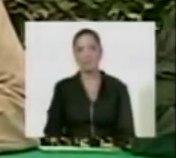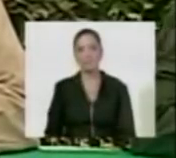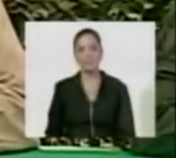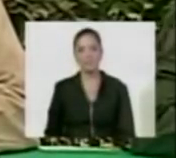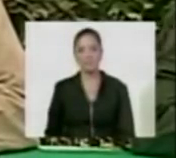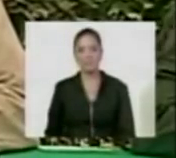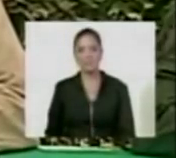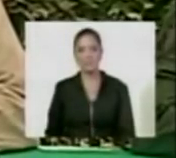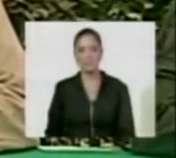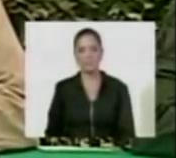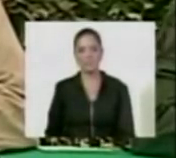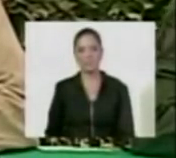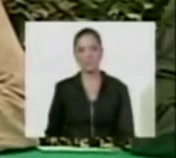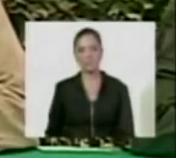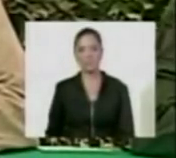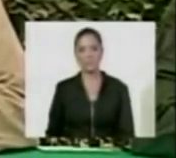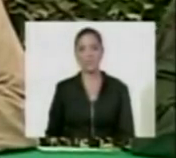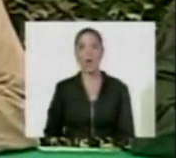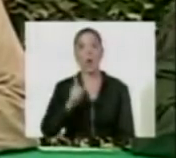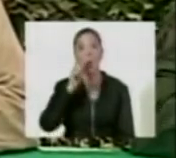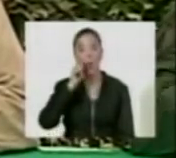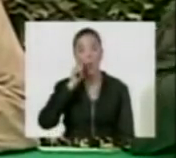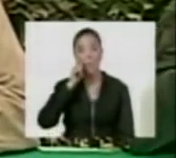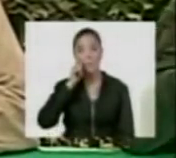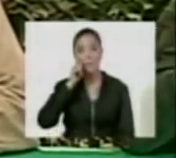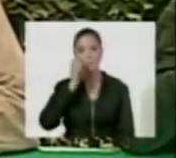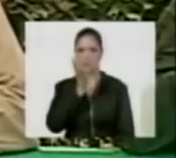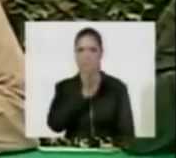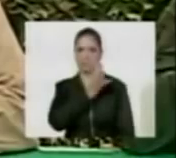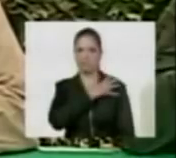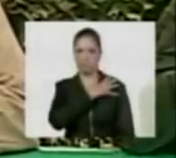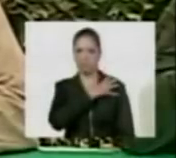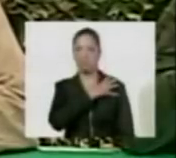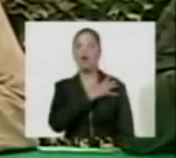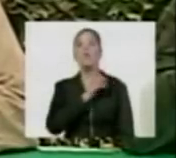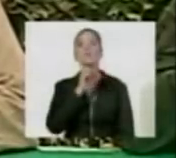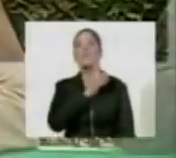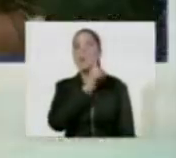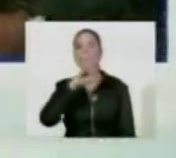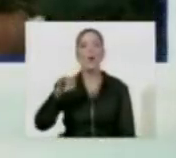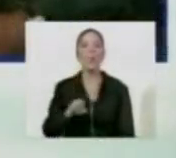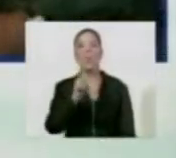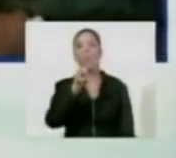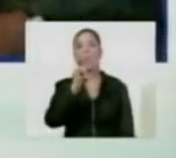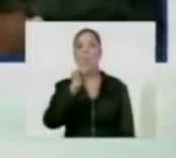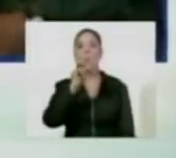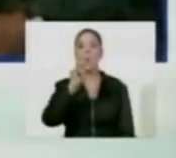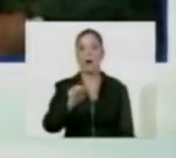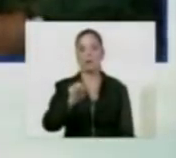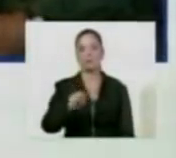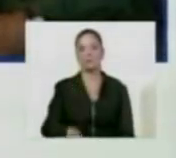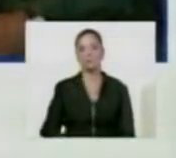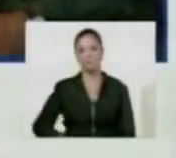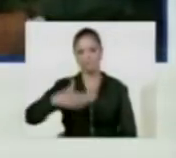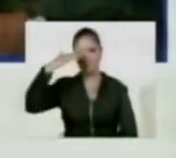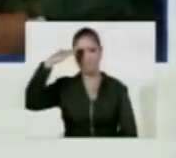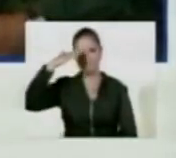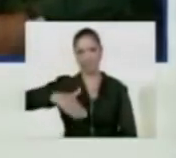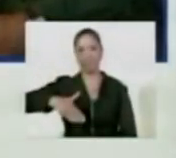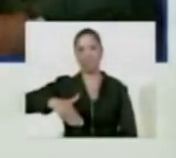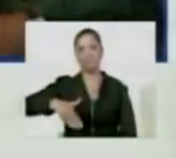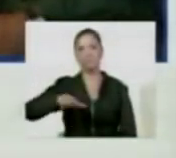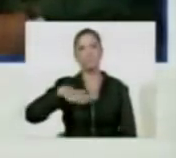a el mayor general Juan García Tusén, comandante general